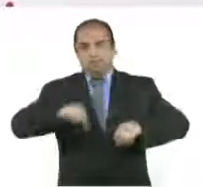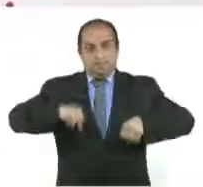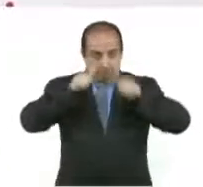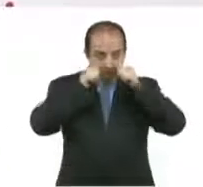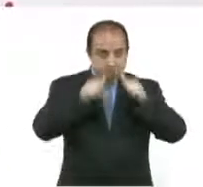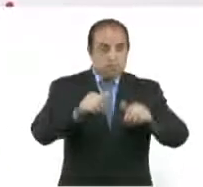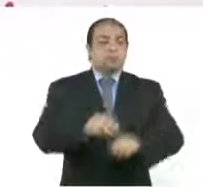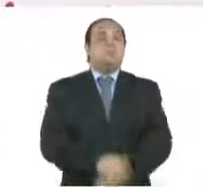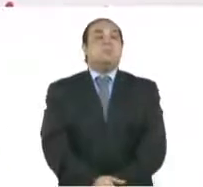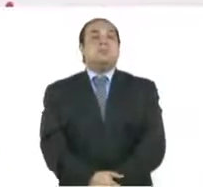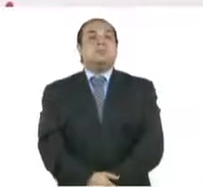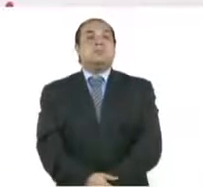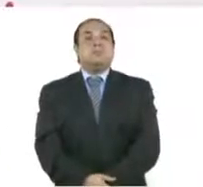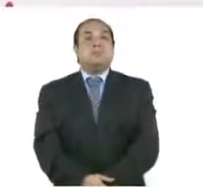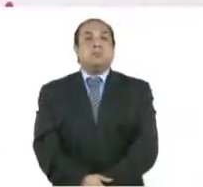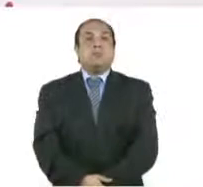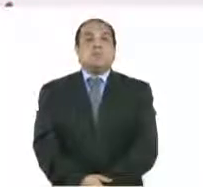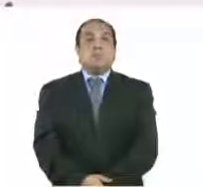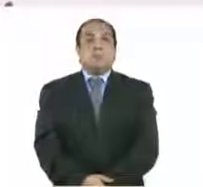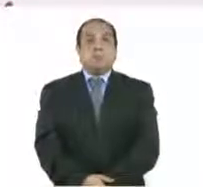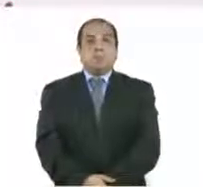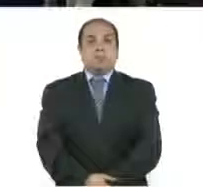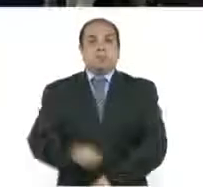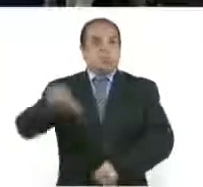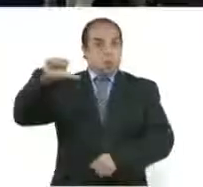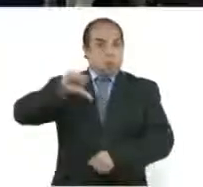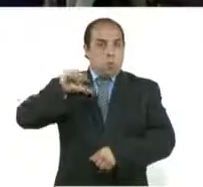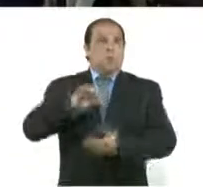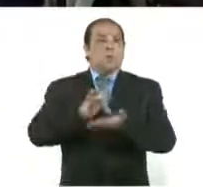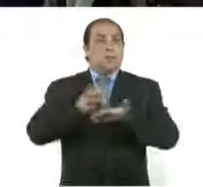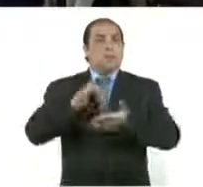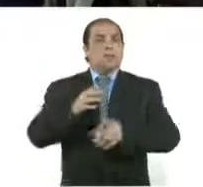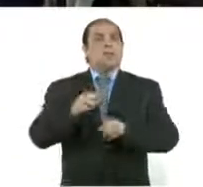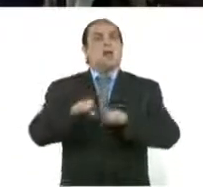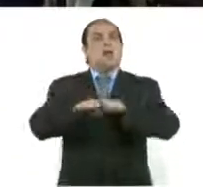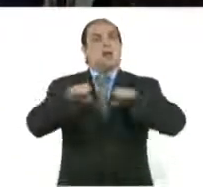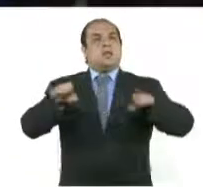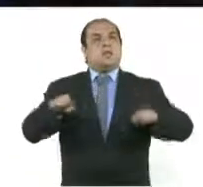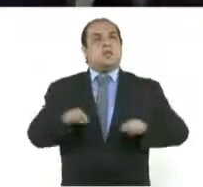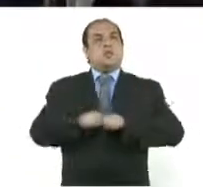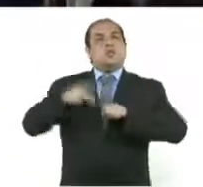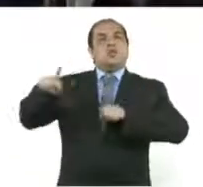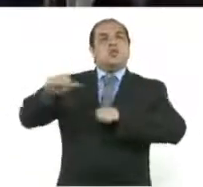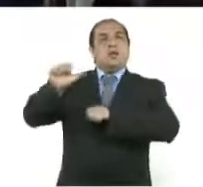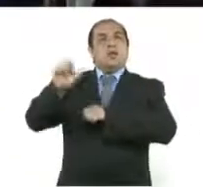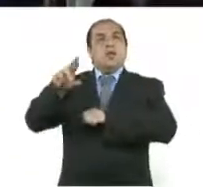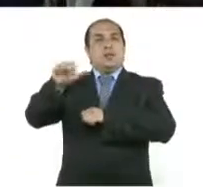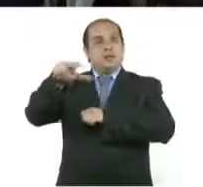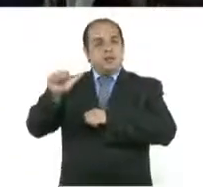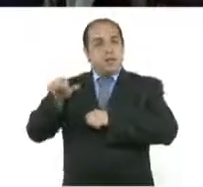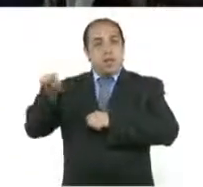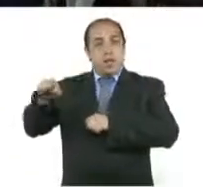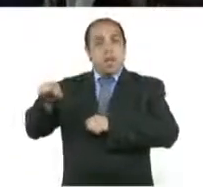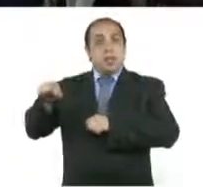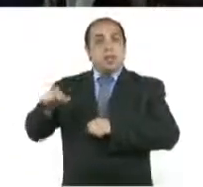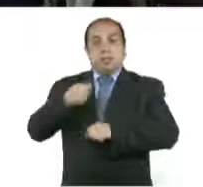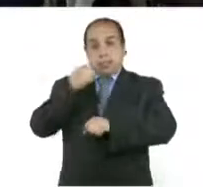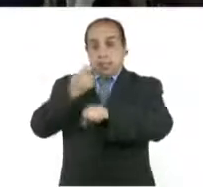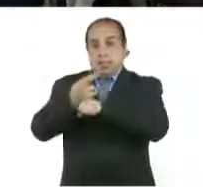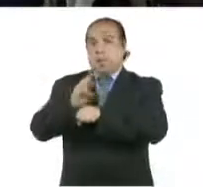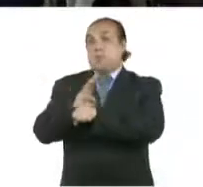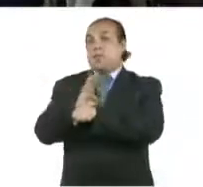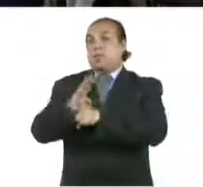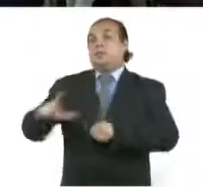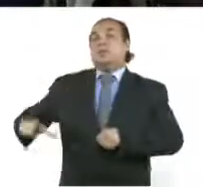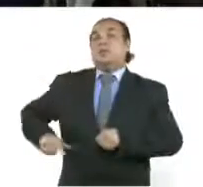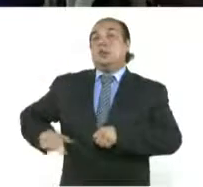El día de hoy, gracias al equipo de Ariadna Montiel, que es la secretaria de Bienestar del